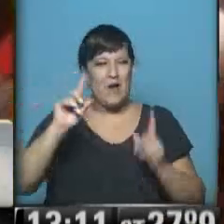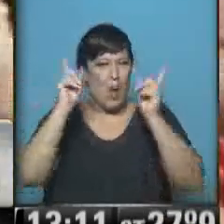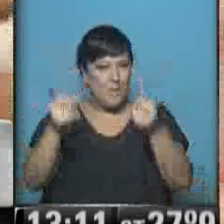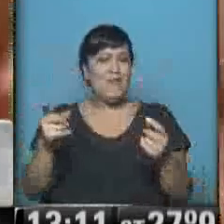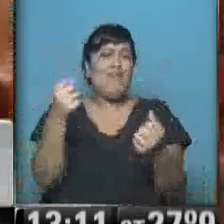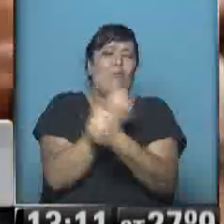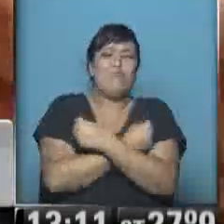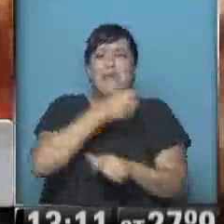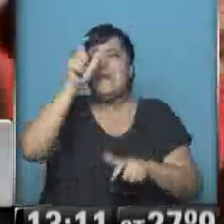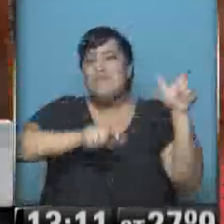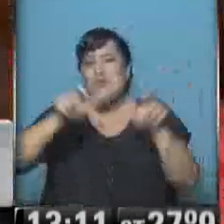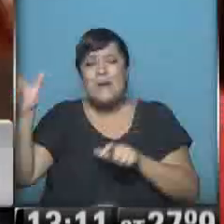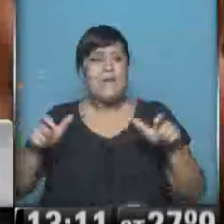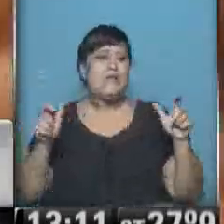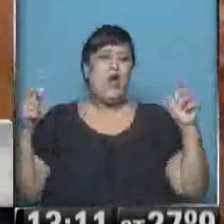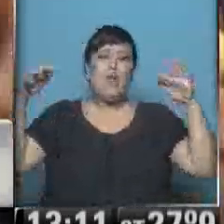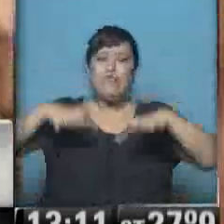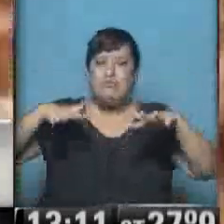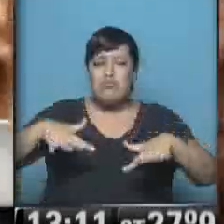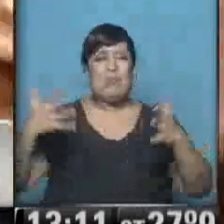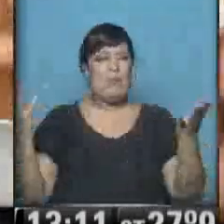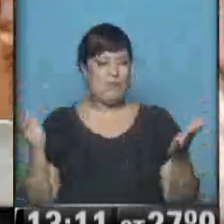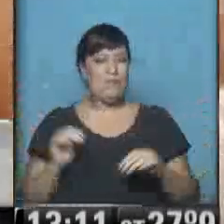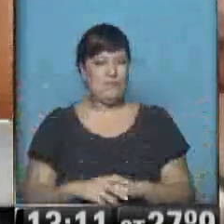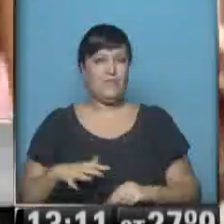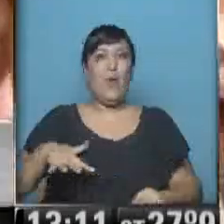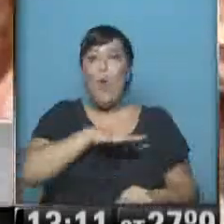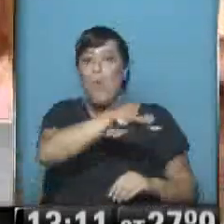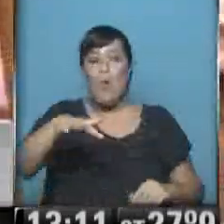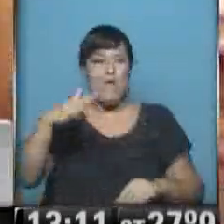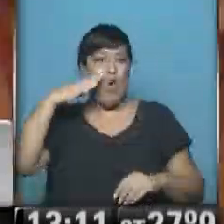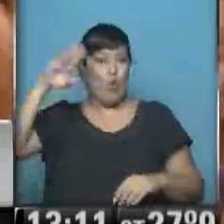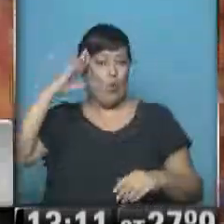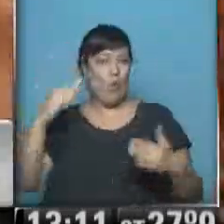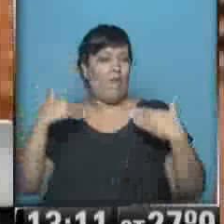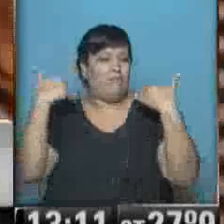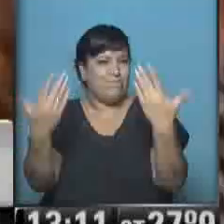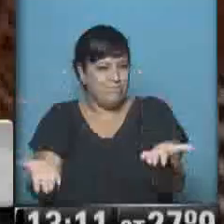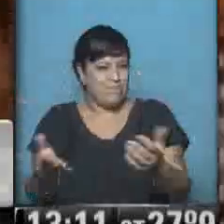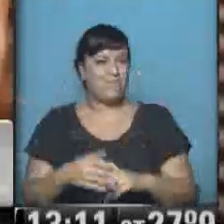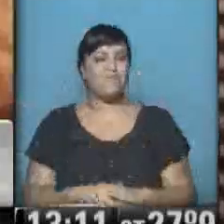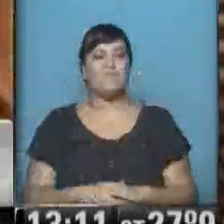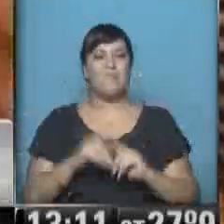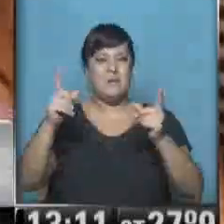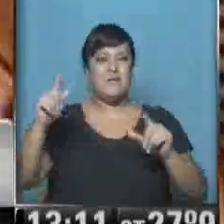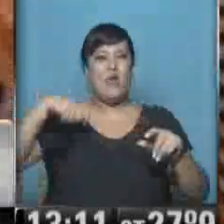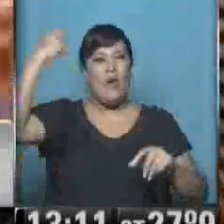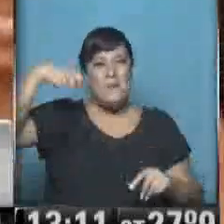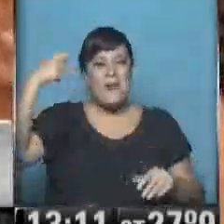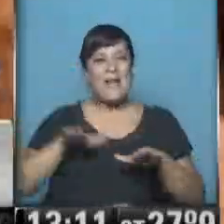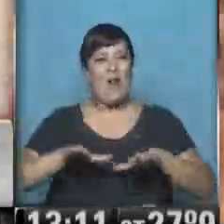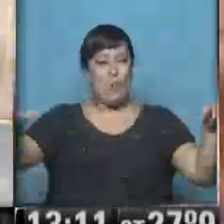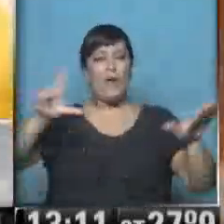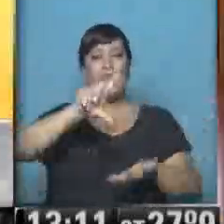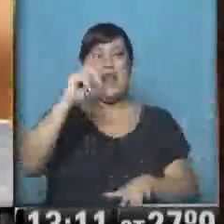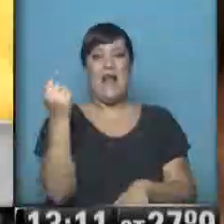el cariño de cientos de personas en representación del pueblo cubano, como lo reflejan estas imágenes en el aeropuerto de La Habana. Porque